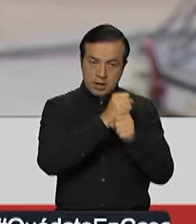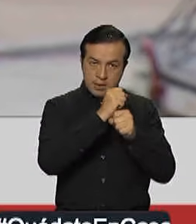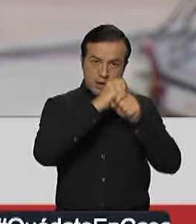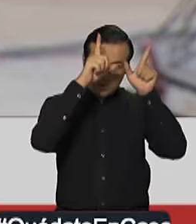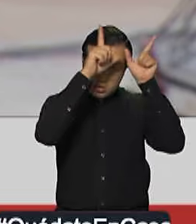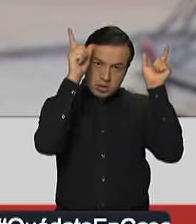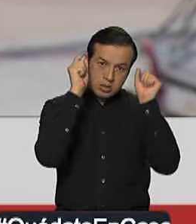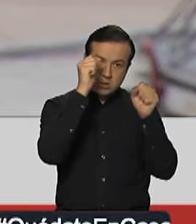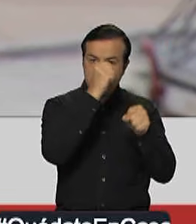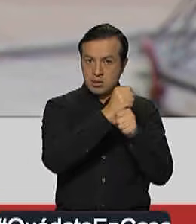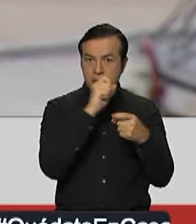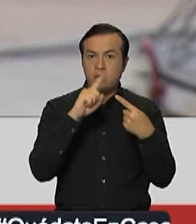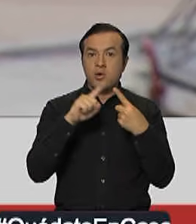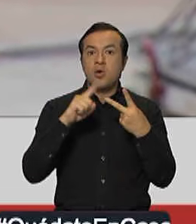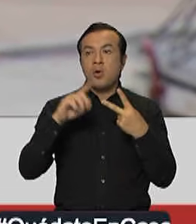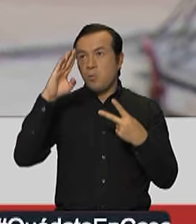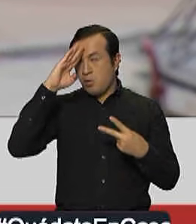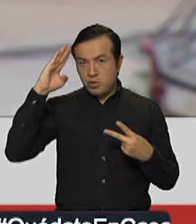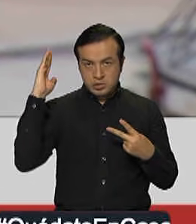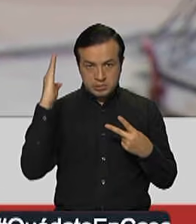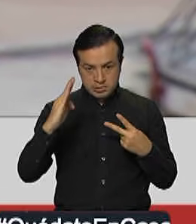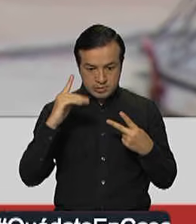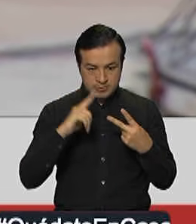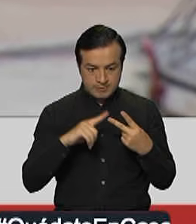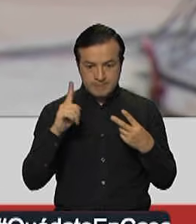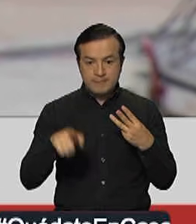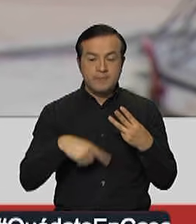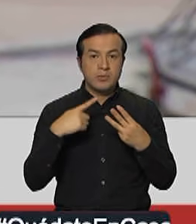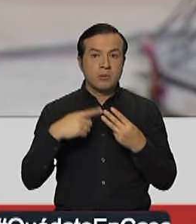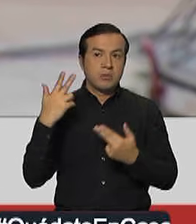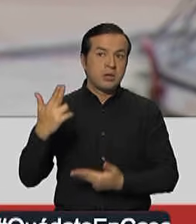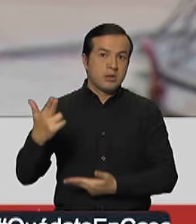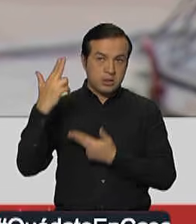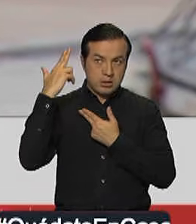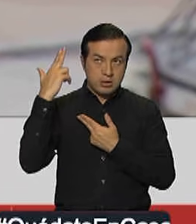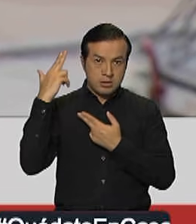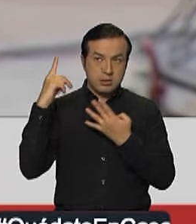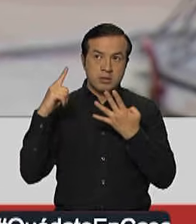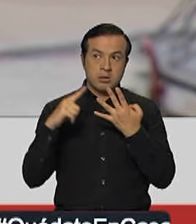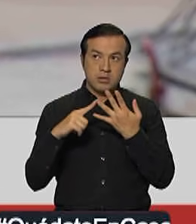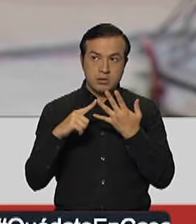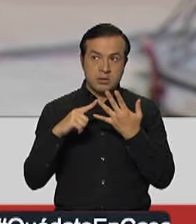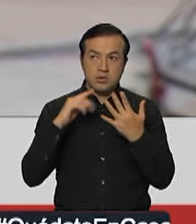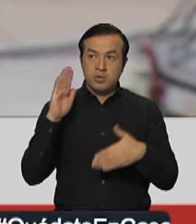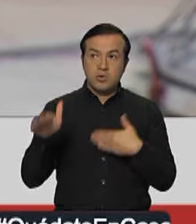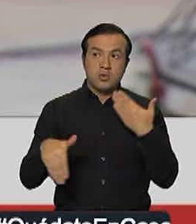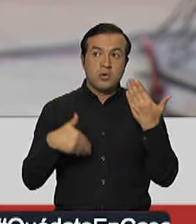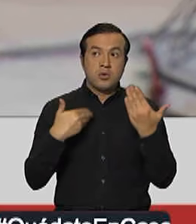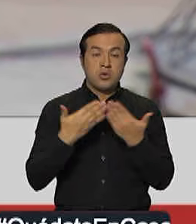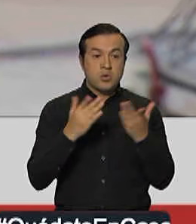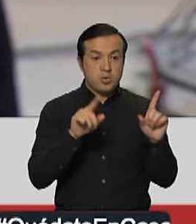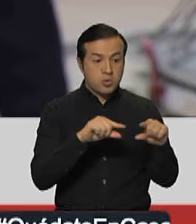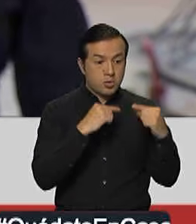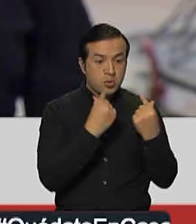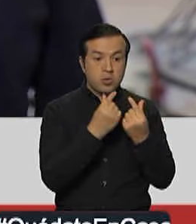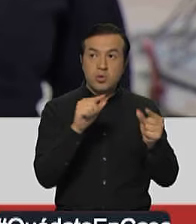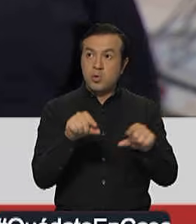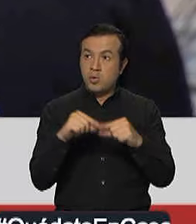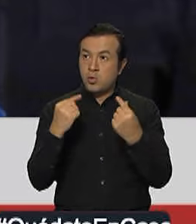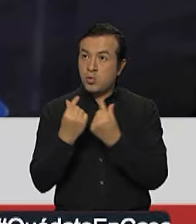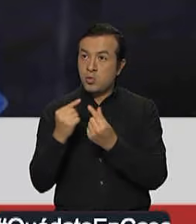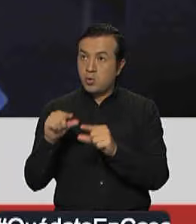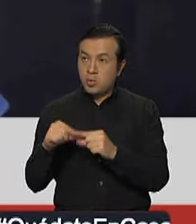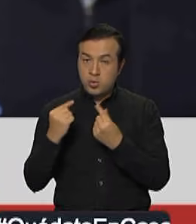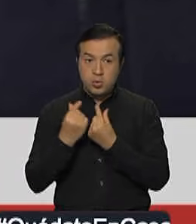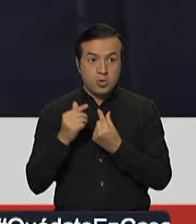línea, los policías, las Fuerzas Armadas y después todas aquellas poblaciones que son